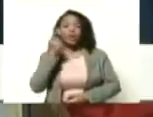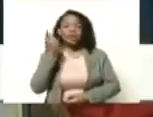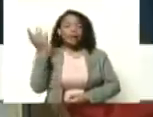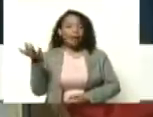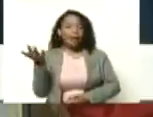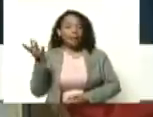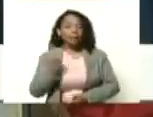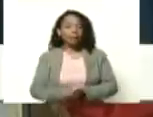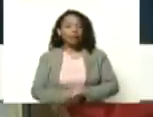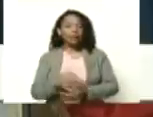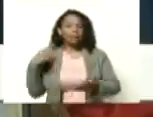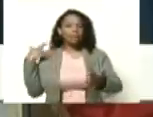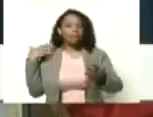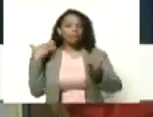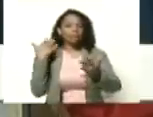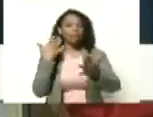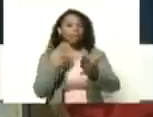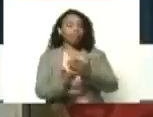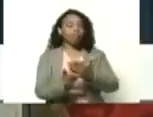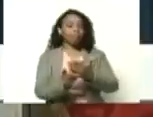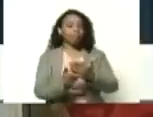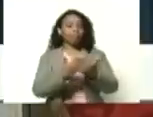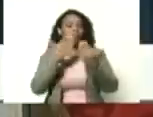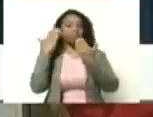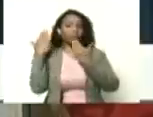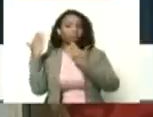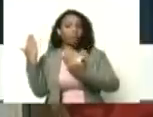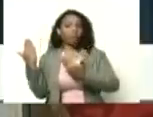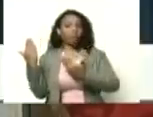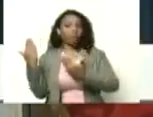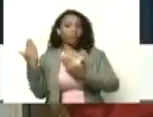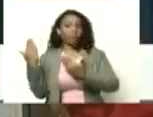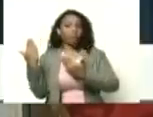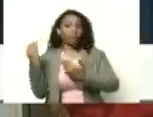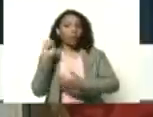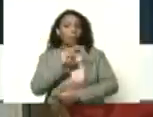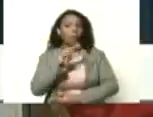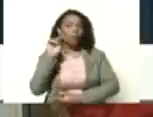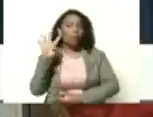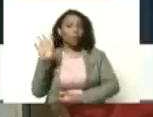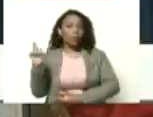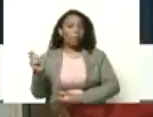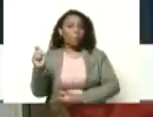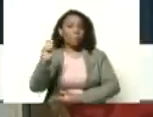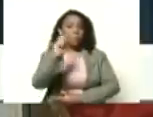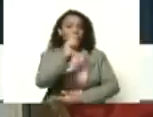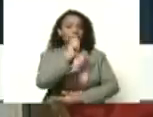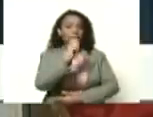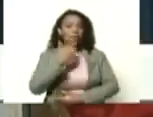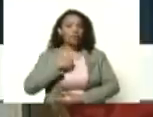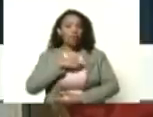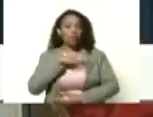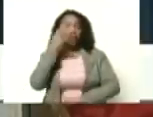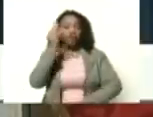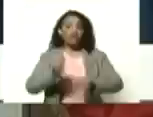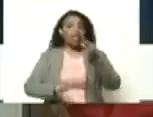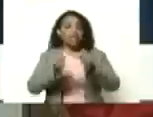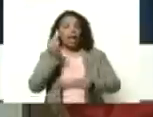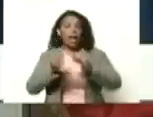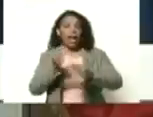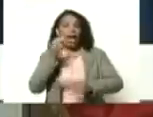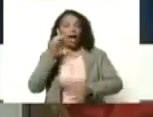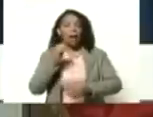durante casi estos 24 meses nuestros fiscales nuestros